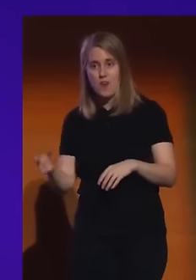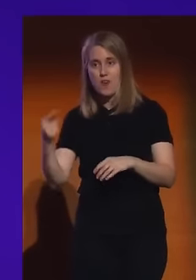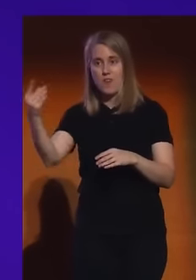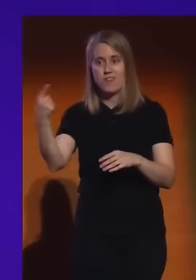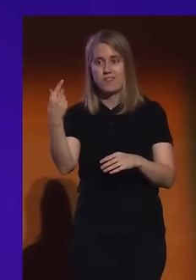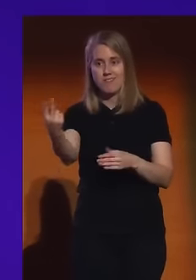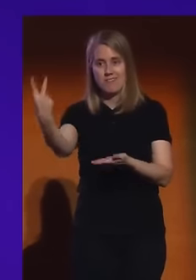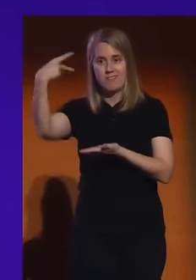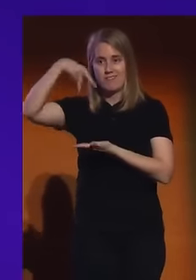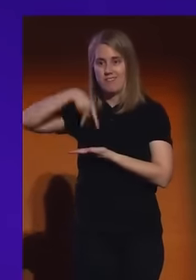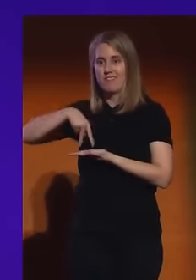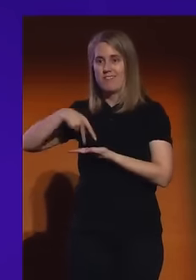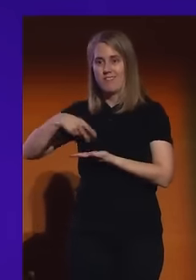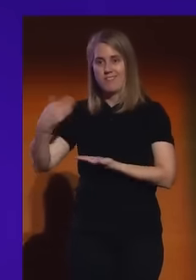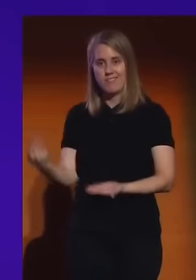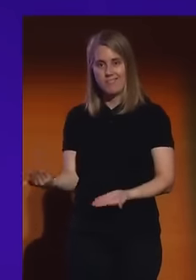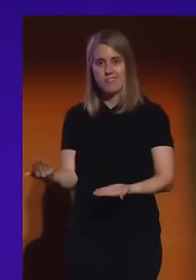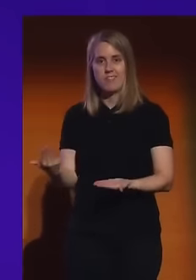kbat